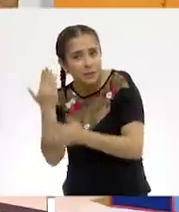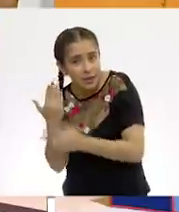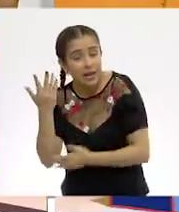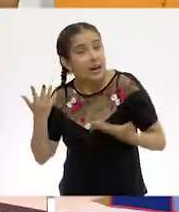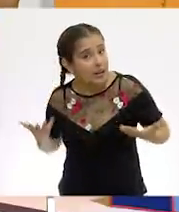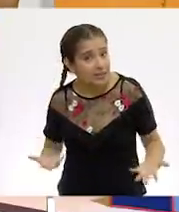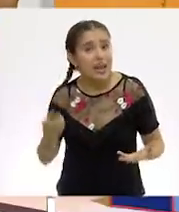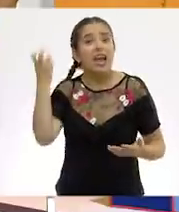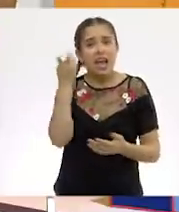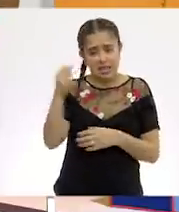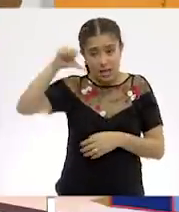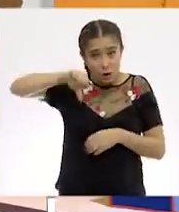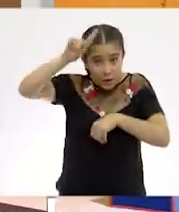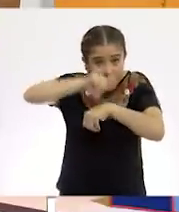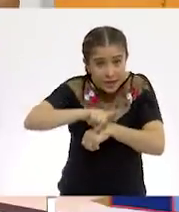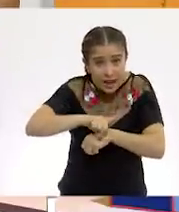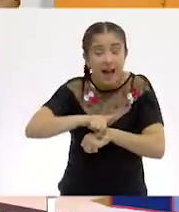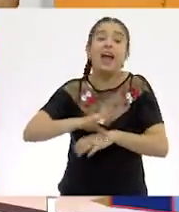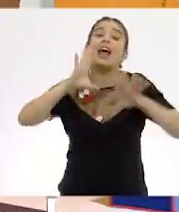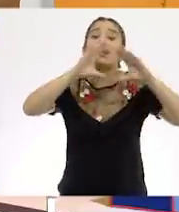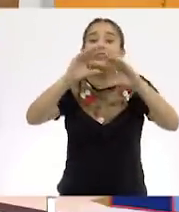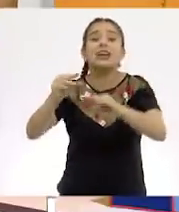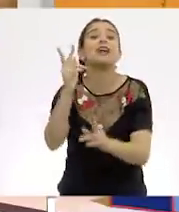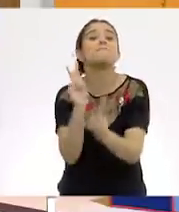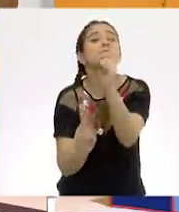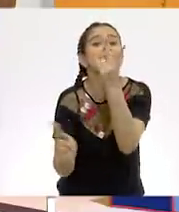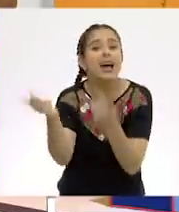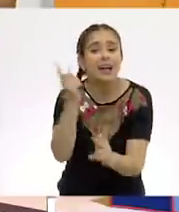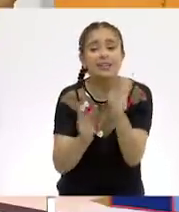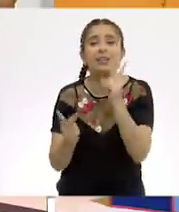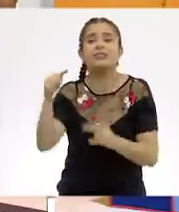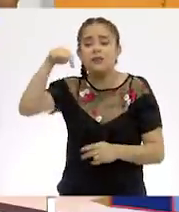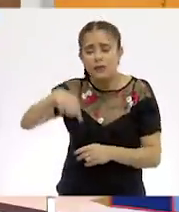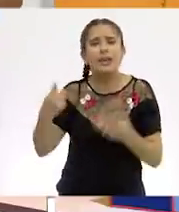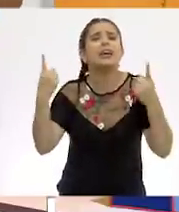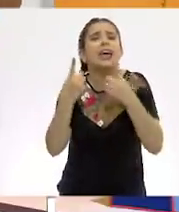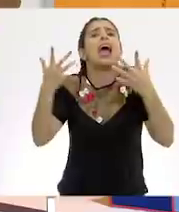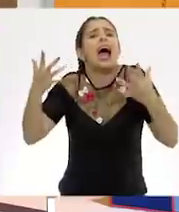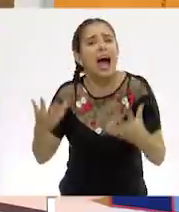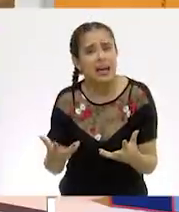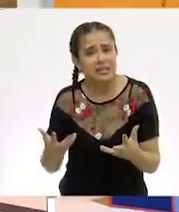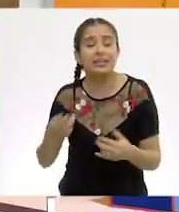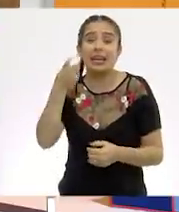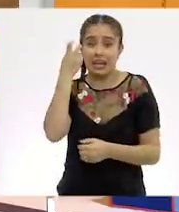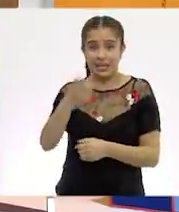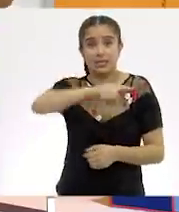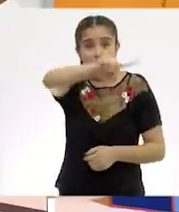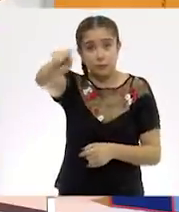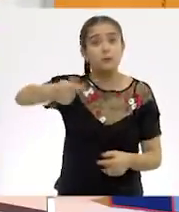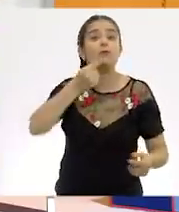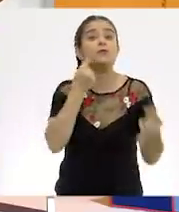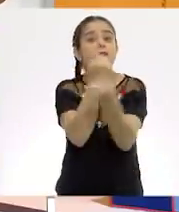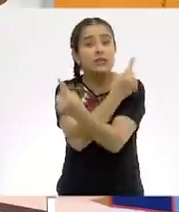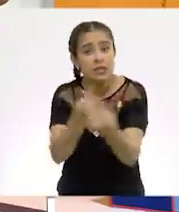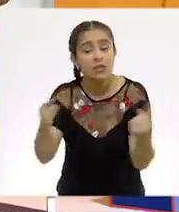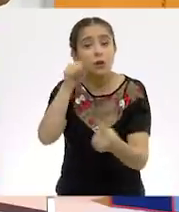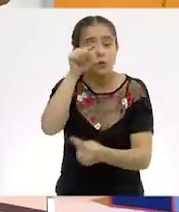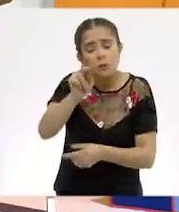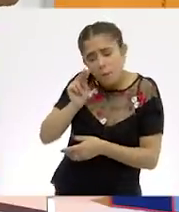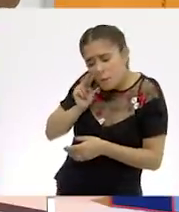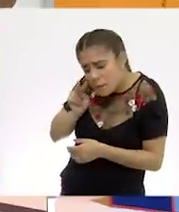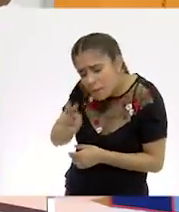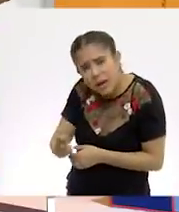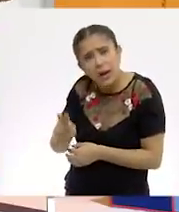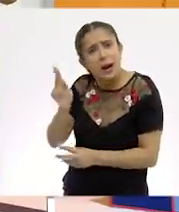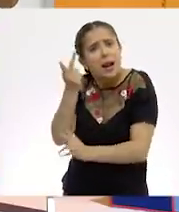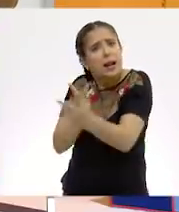lo largo del día. Para esta clase les pedimos a muchos niños y a muchas niñas que observaran una planta.